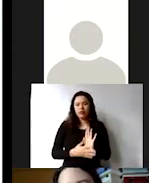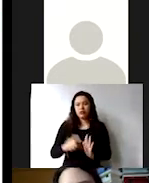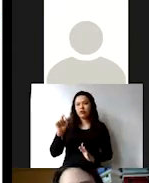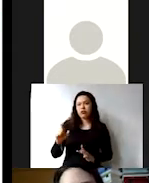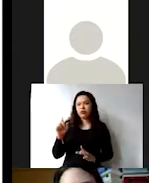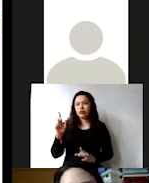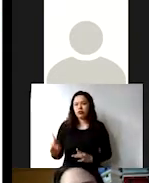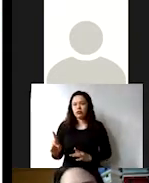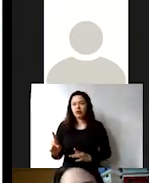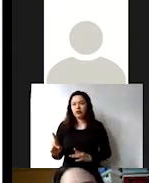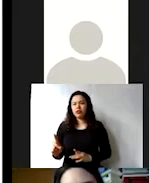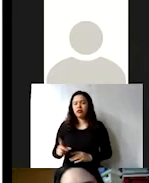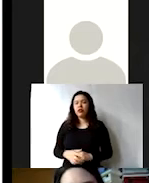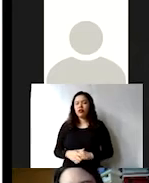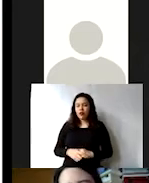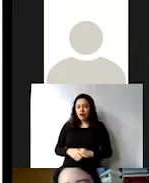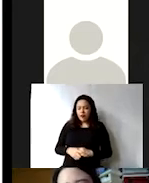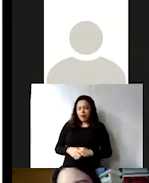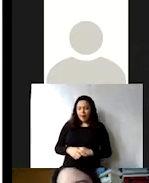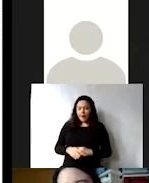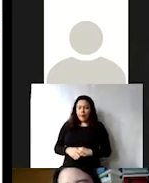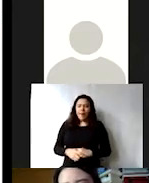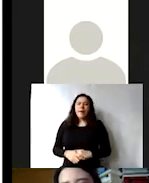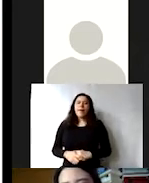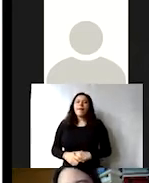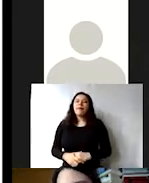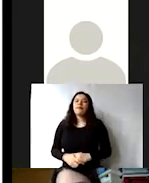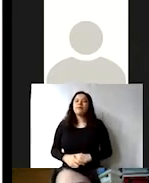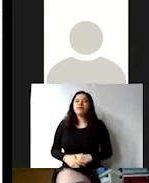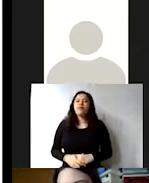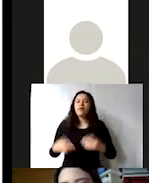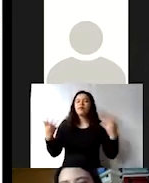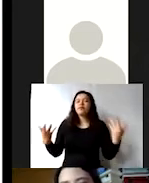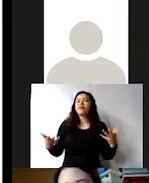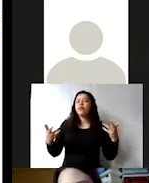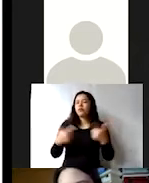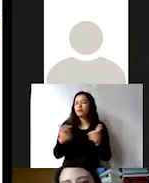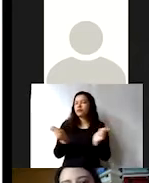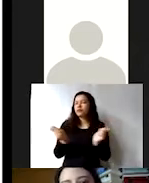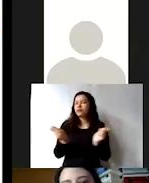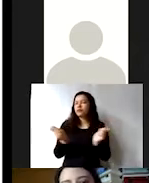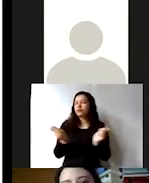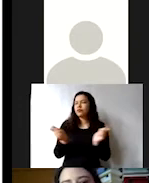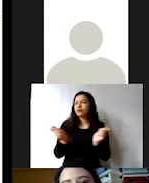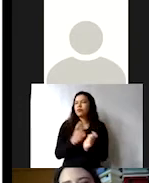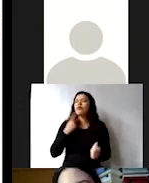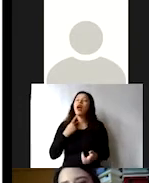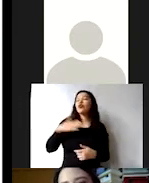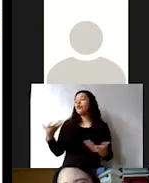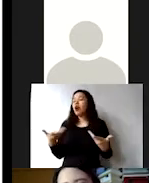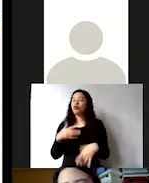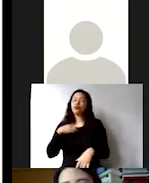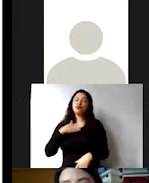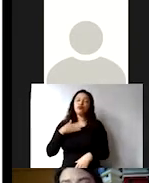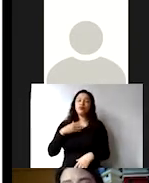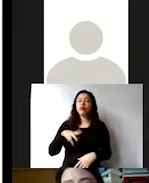busca que se protagonice por parte de los partidos políticos, pero sí de parte de